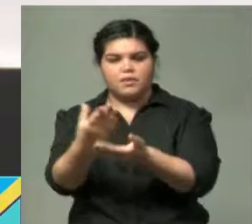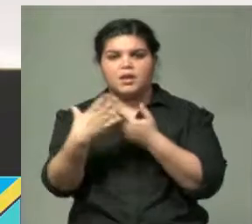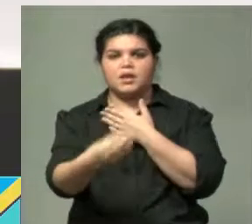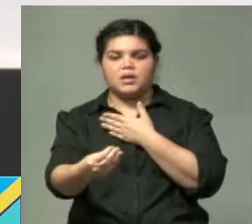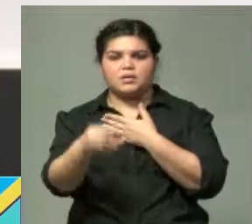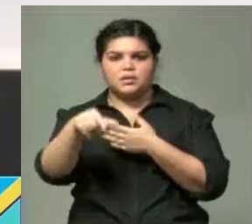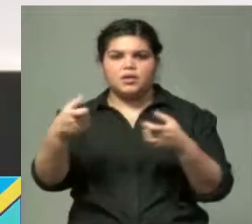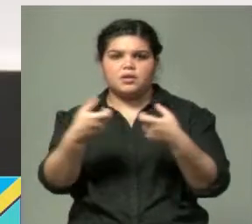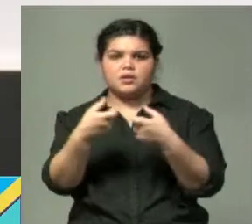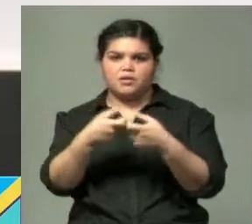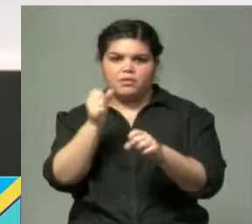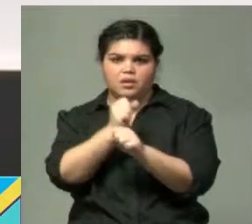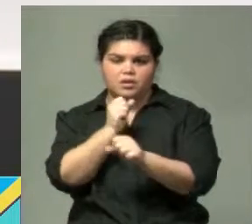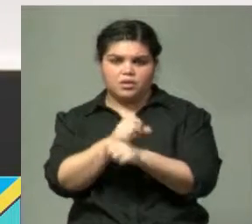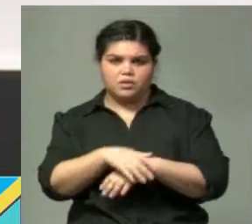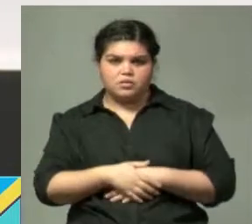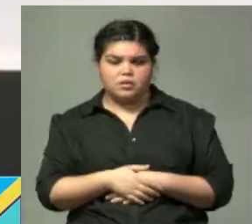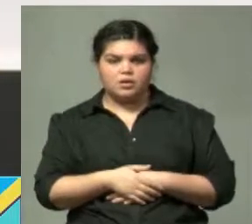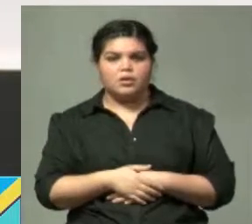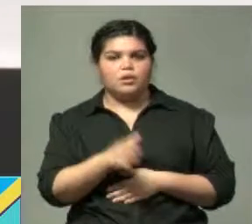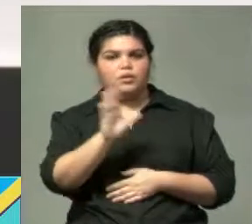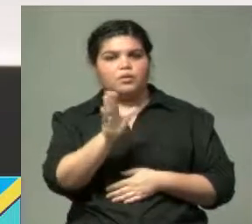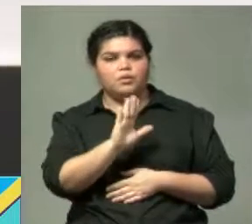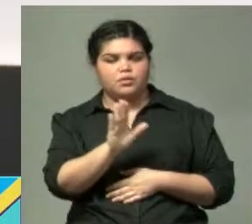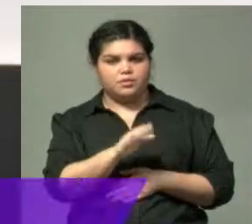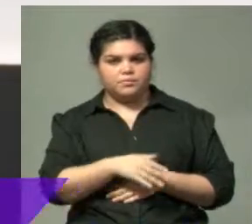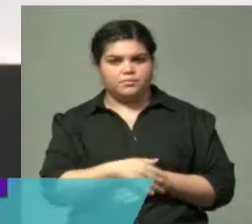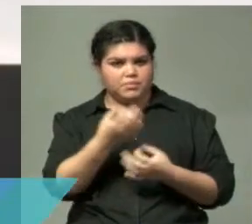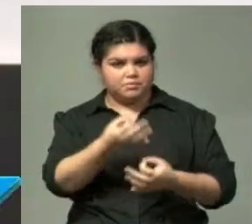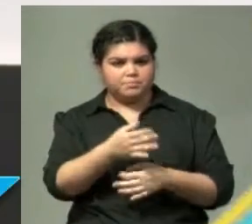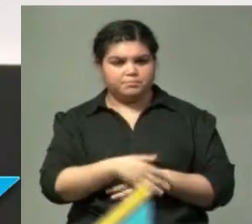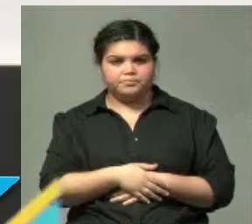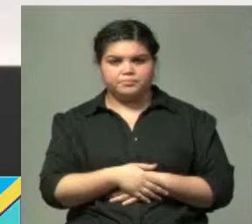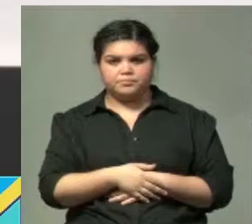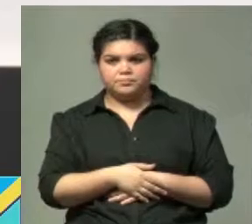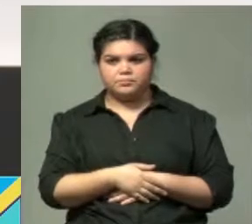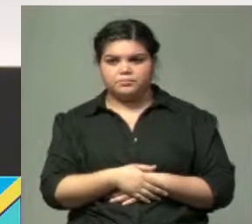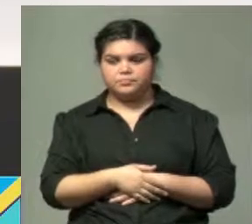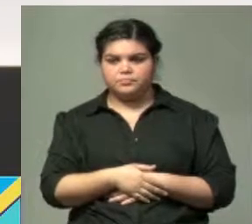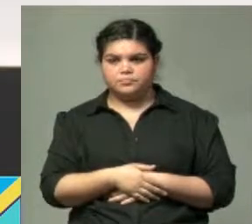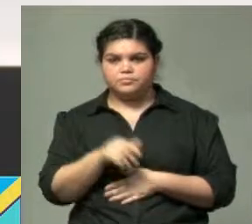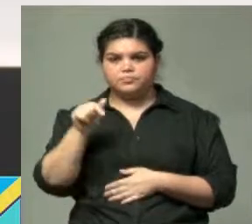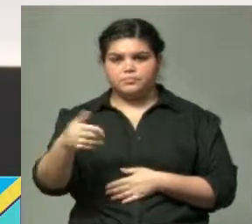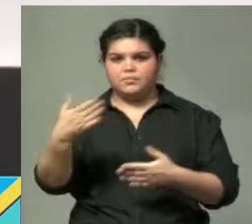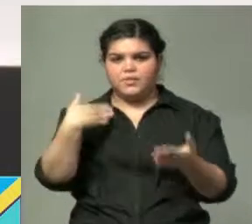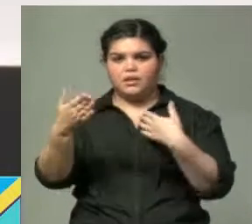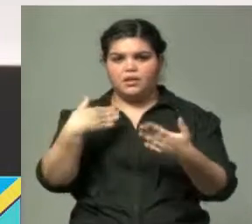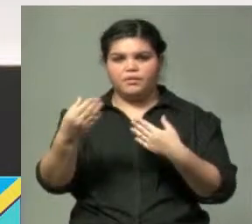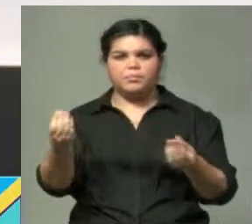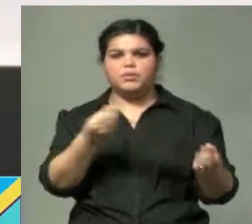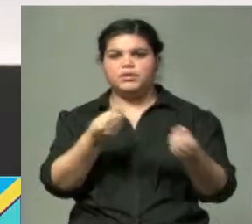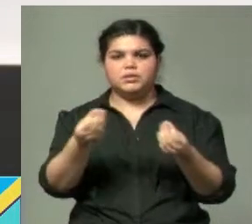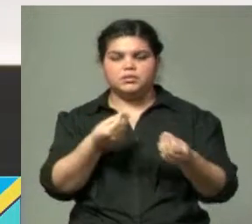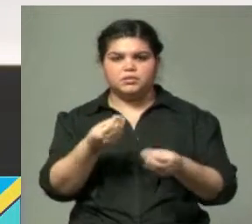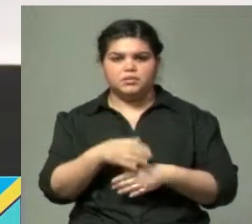Nicolás, Fernanda Oviedo te saluda, buenas tardes. Hola, ¿cómo va, Fernando? ¿Todo? ¿Cómo estás? Bueno, estamos hablando de la situación del